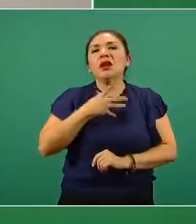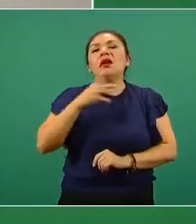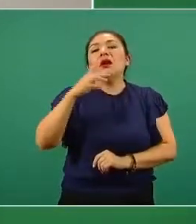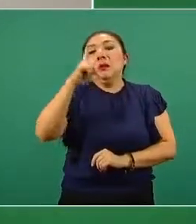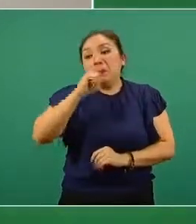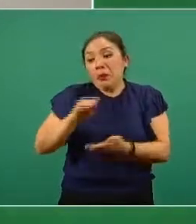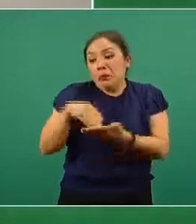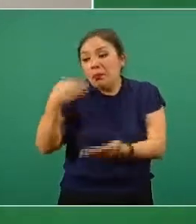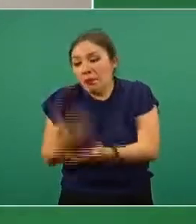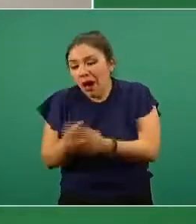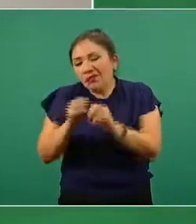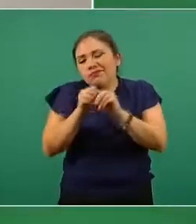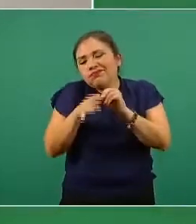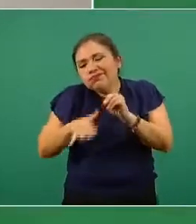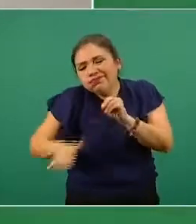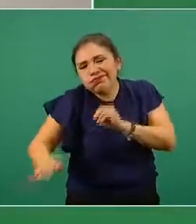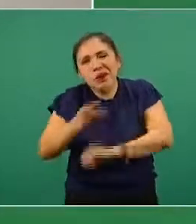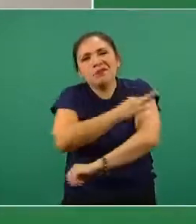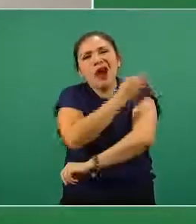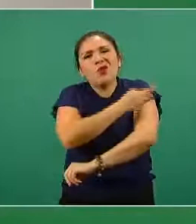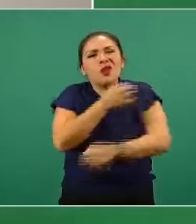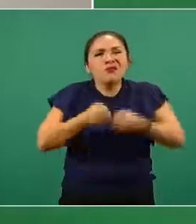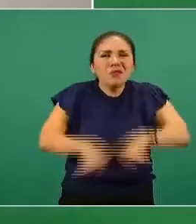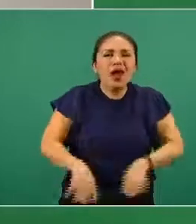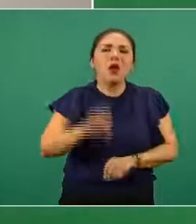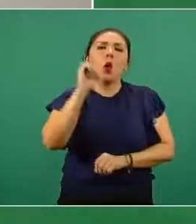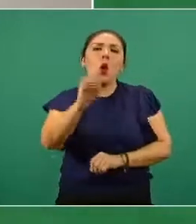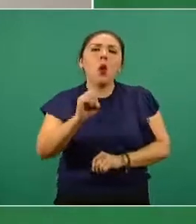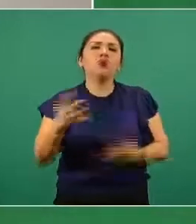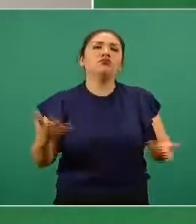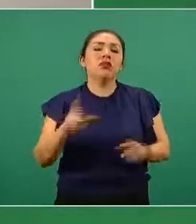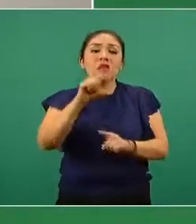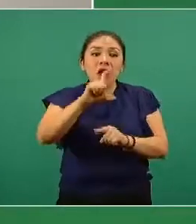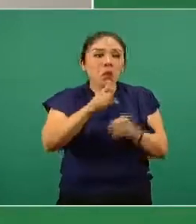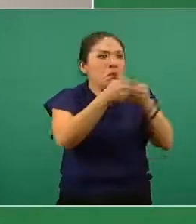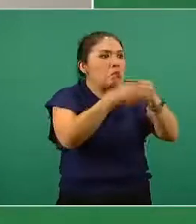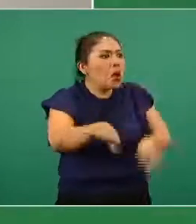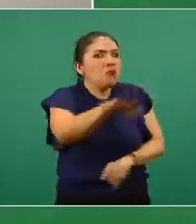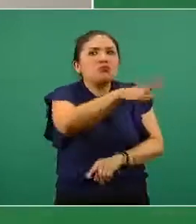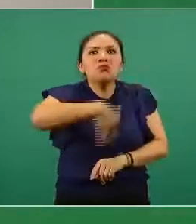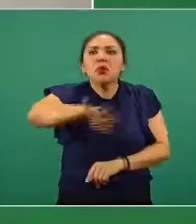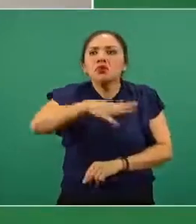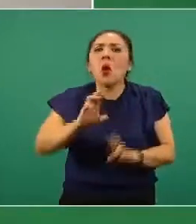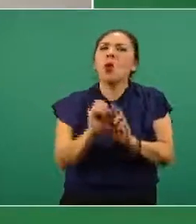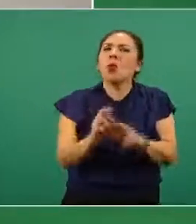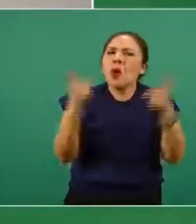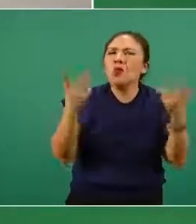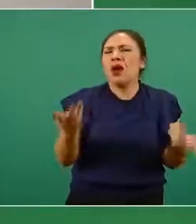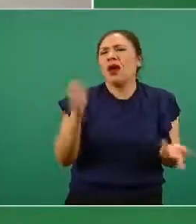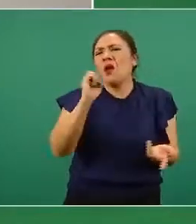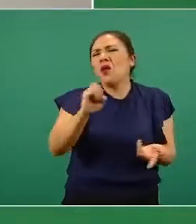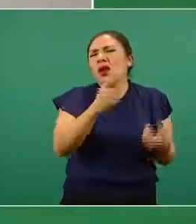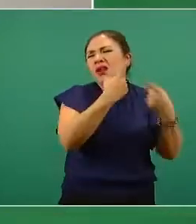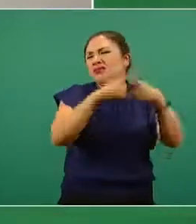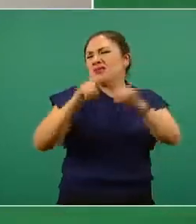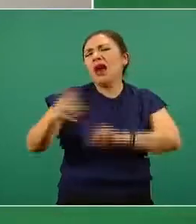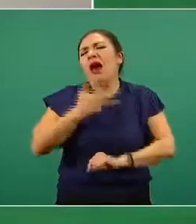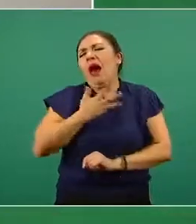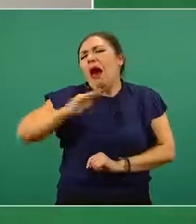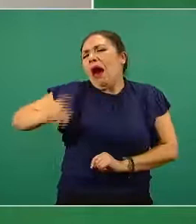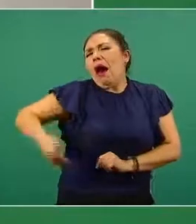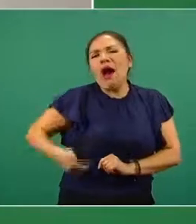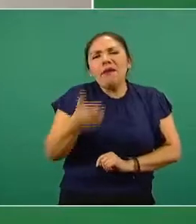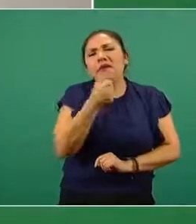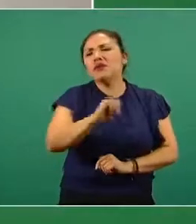derramado la dosis, perdido el frasco que se pudiera romper. Existen estos accidentes